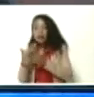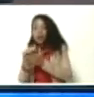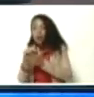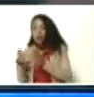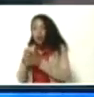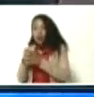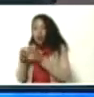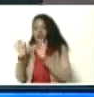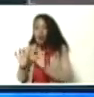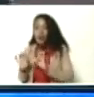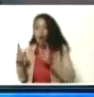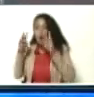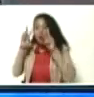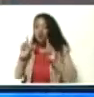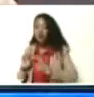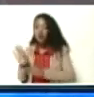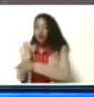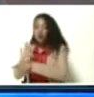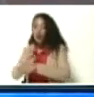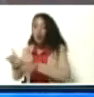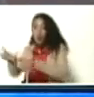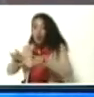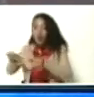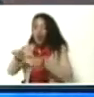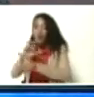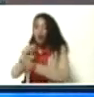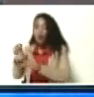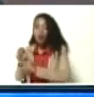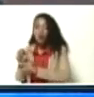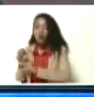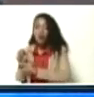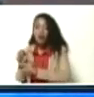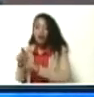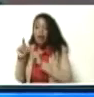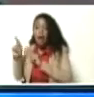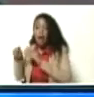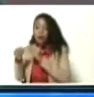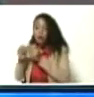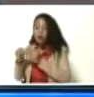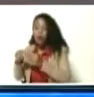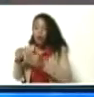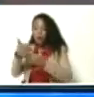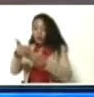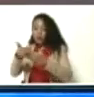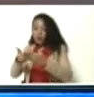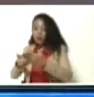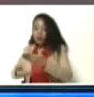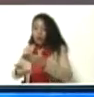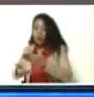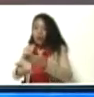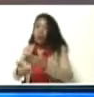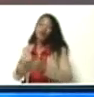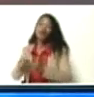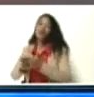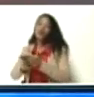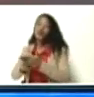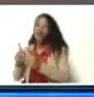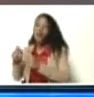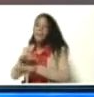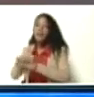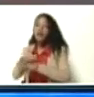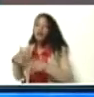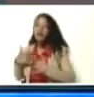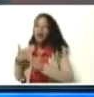condiciones biosanitarias de los establecimientos culturales, y está ya redactada una resolución conjunta del Ministerio de